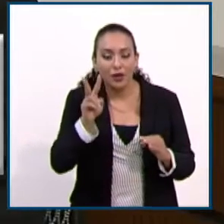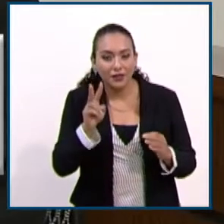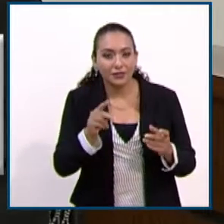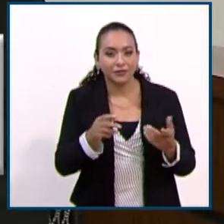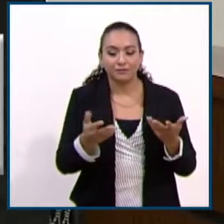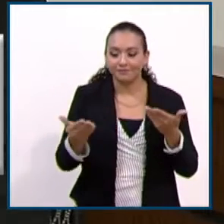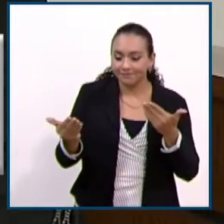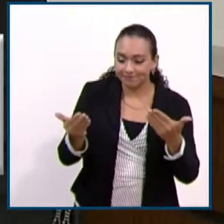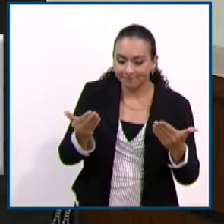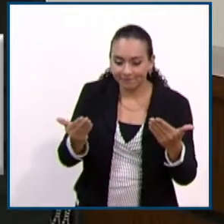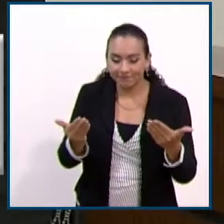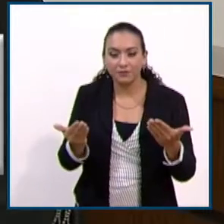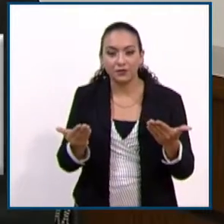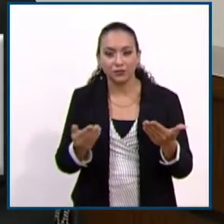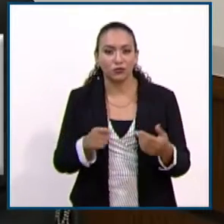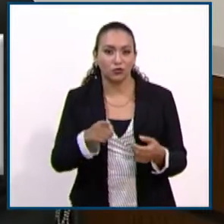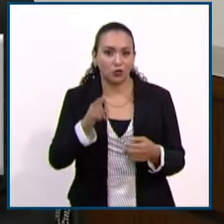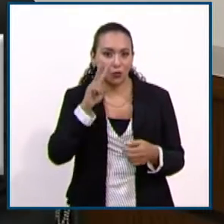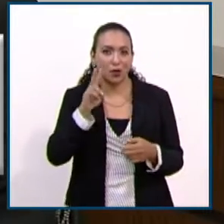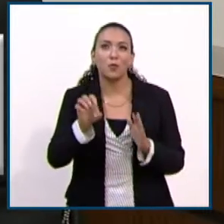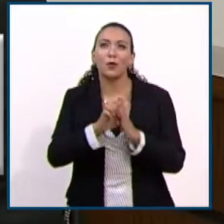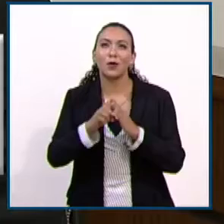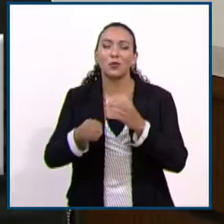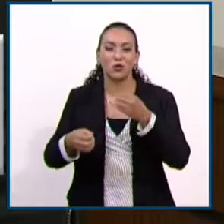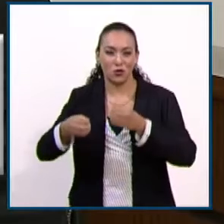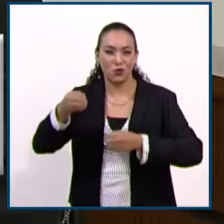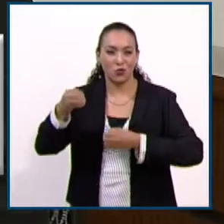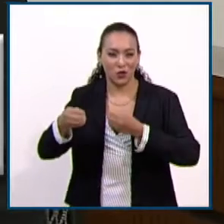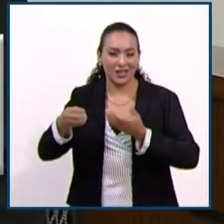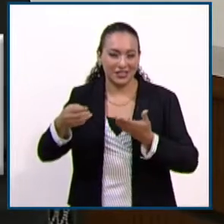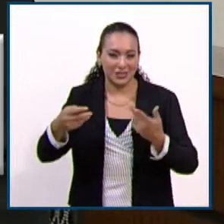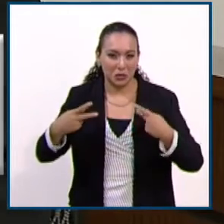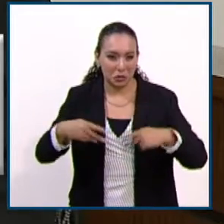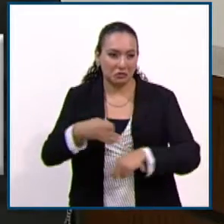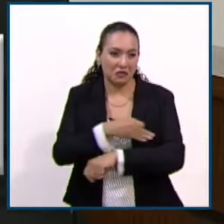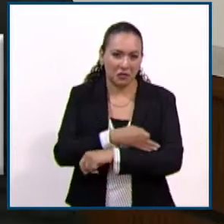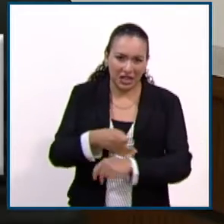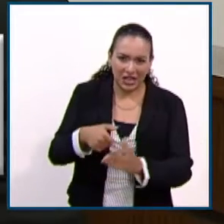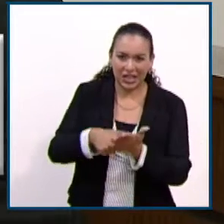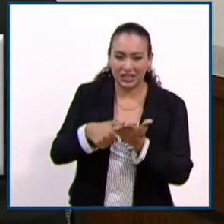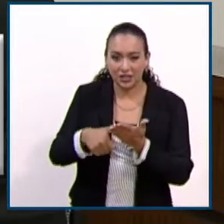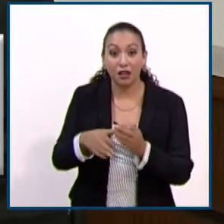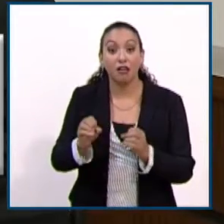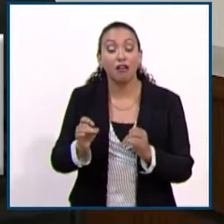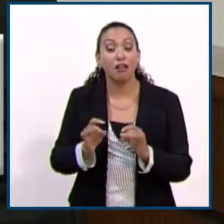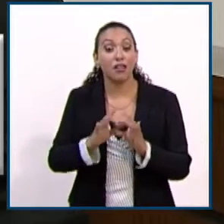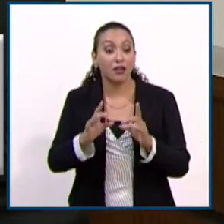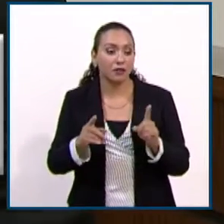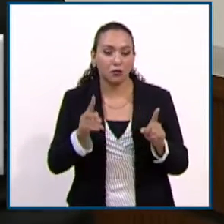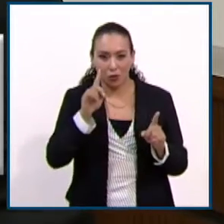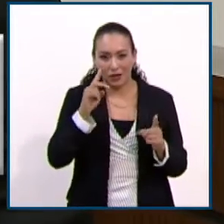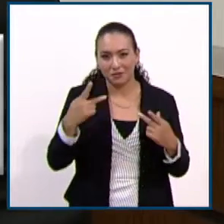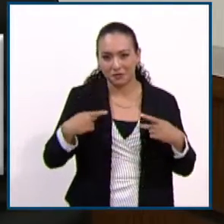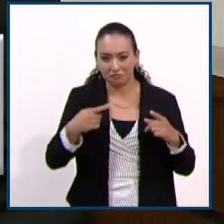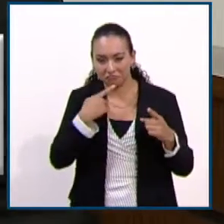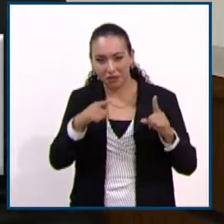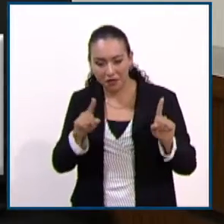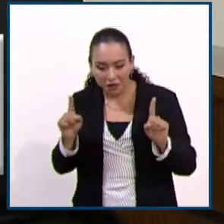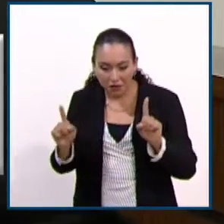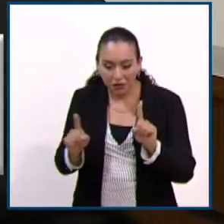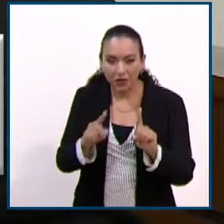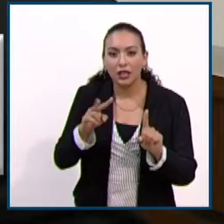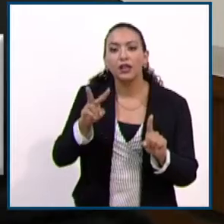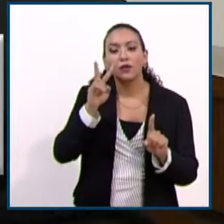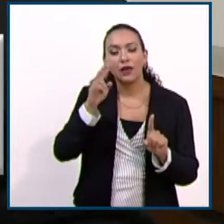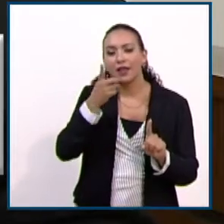en ese, imagínate un juicio civil o un juicio de amparo, está la autoridad y el quejoso, y que tú adelantes